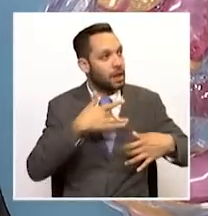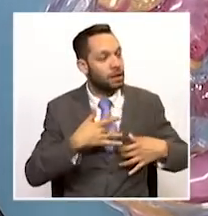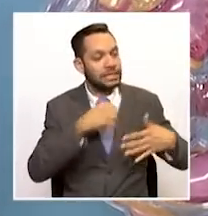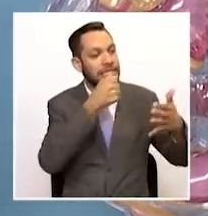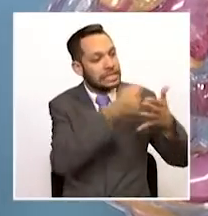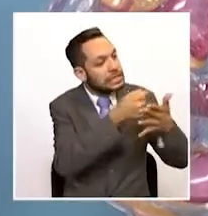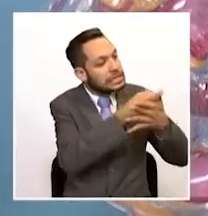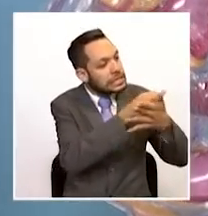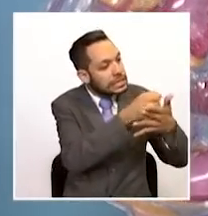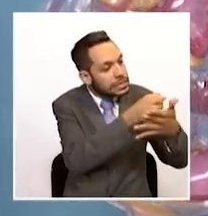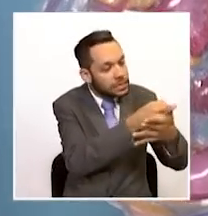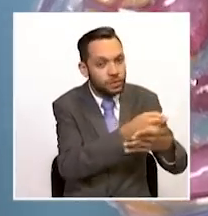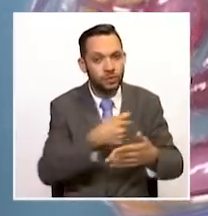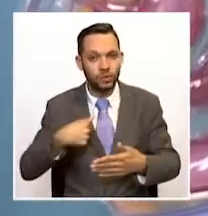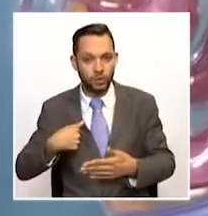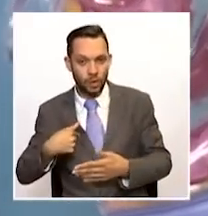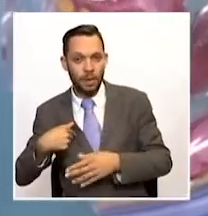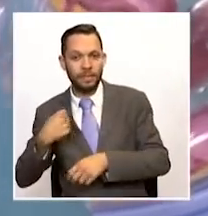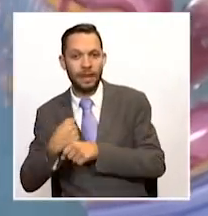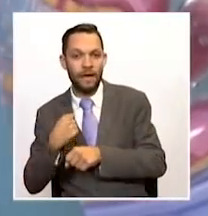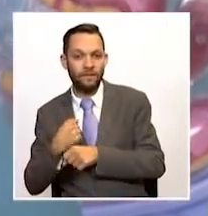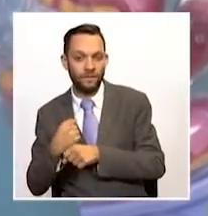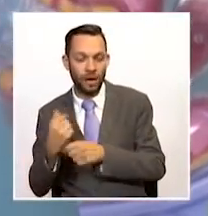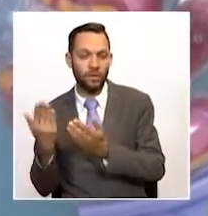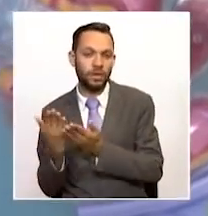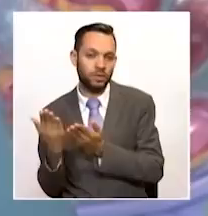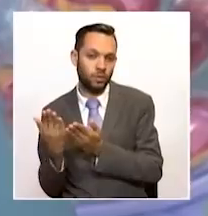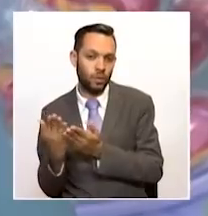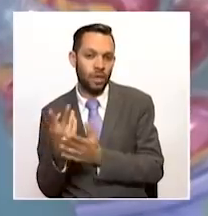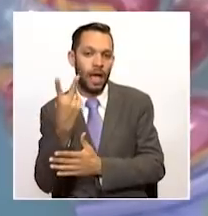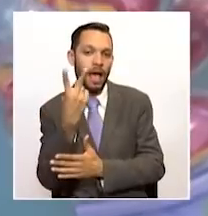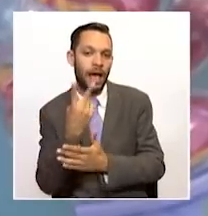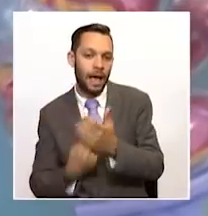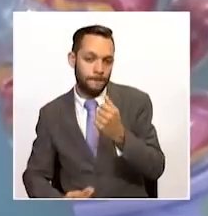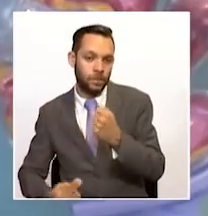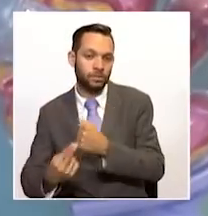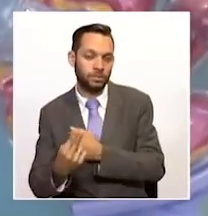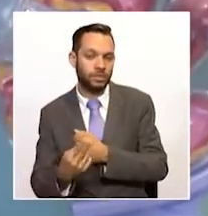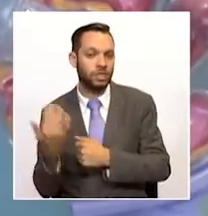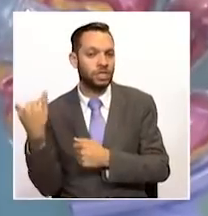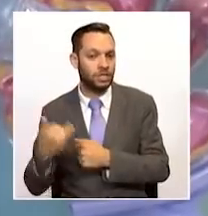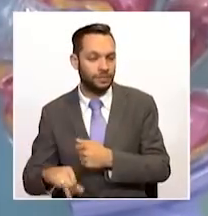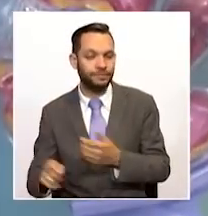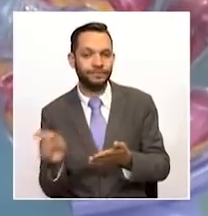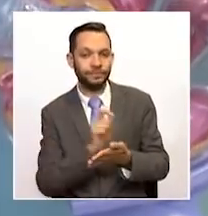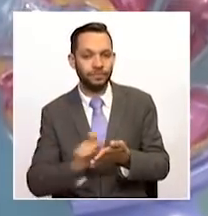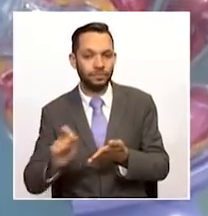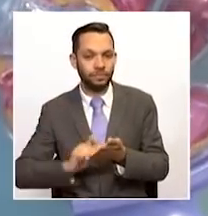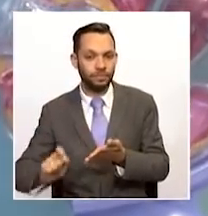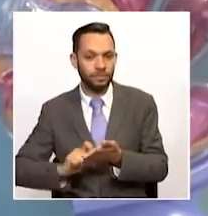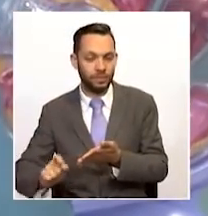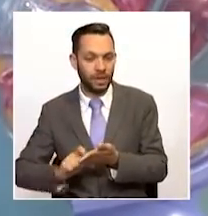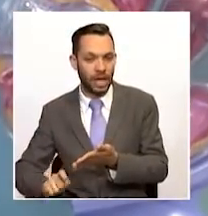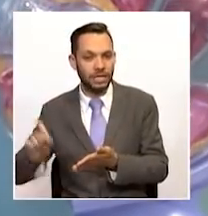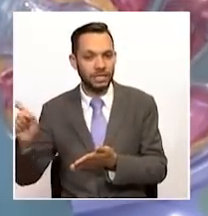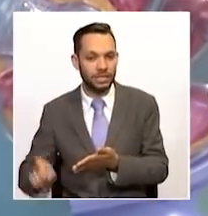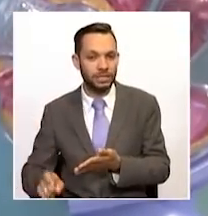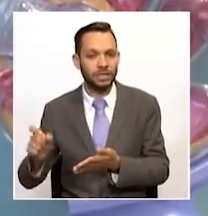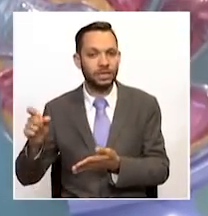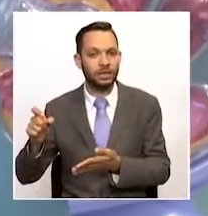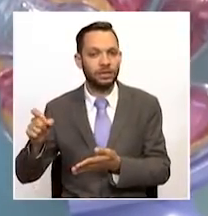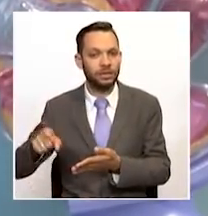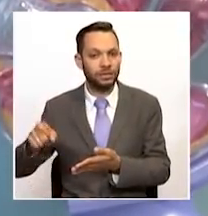me lo dieron porque yo trabajaba y estudiaba y pues ya tenía receta por así decirlo de oxígeno 18 horas entonces no